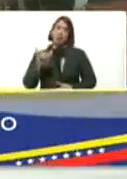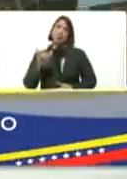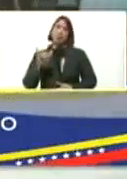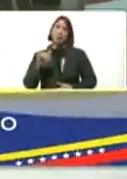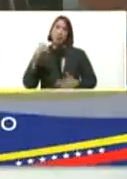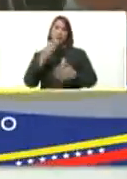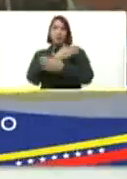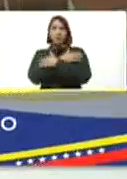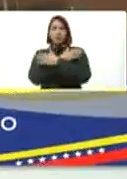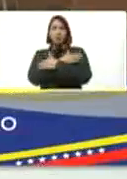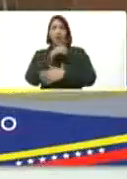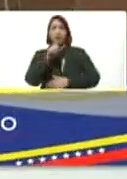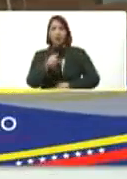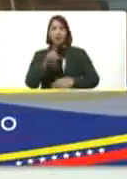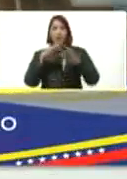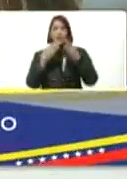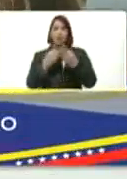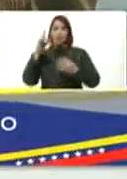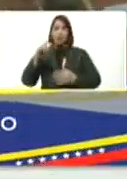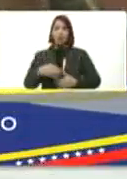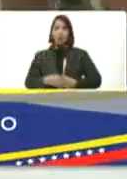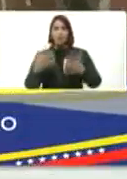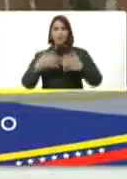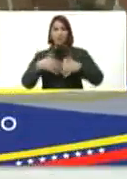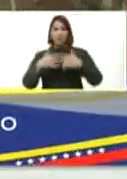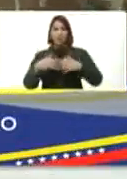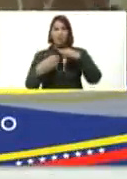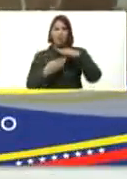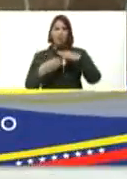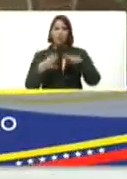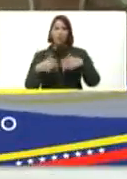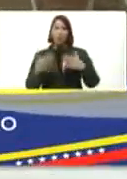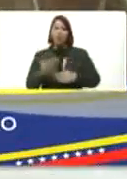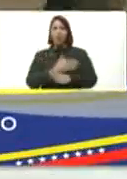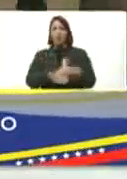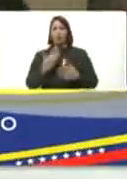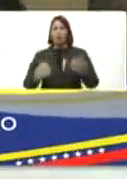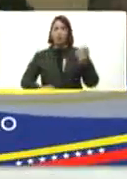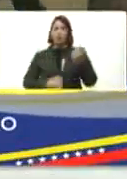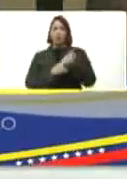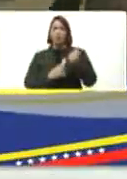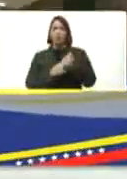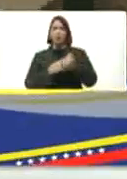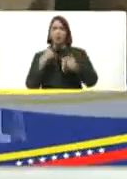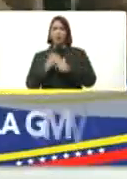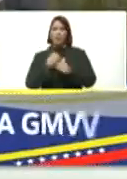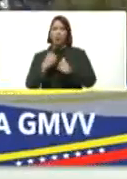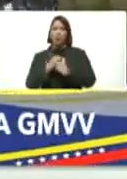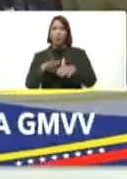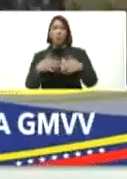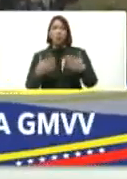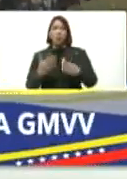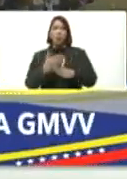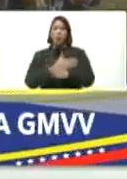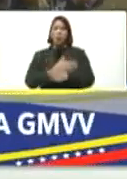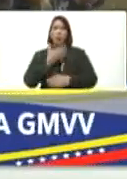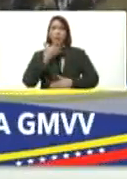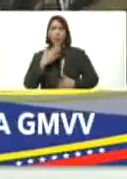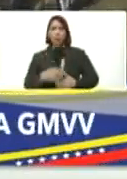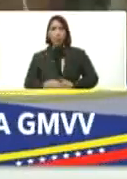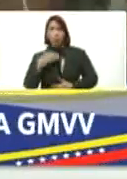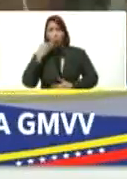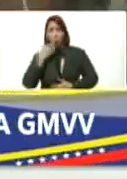trabajadora de las empresas básicas, la clase obrera. ¿Cuándo antes se apoyó a la clase obrera? ¿Cuánto antes una